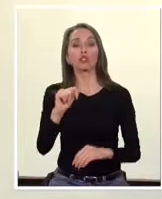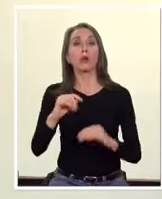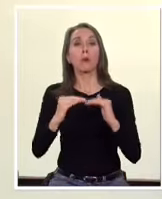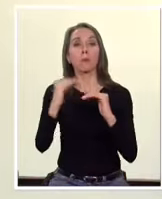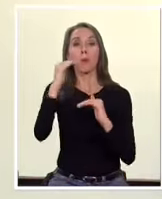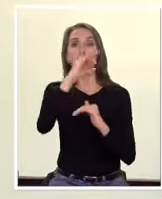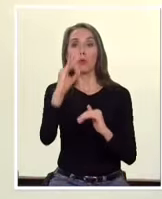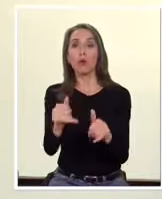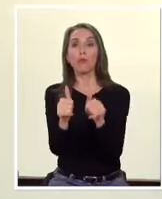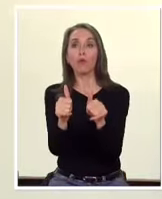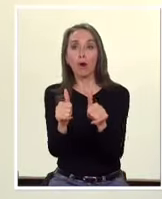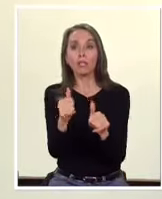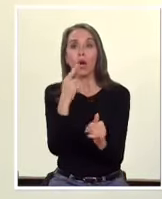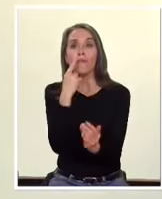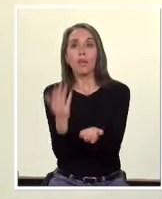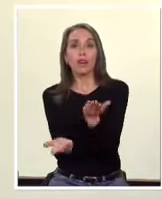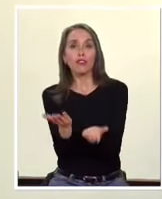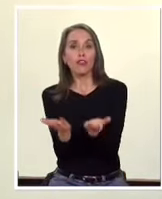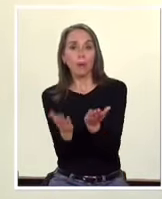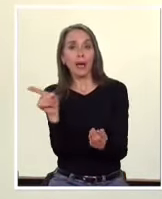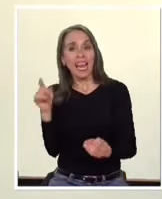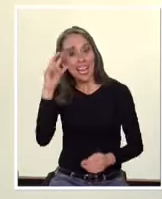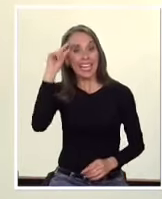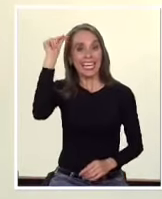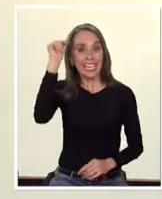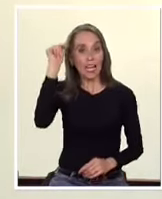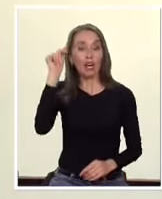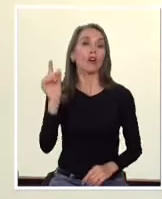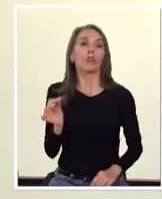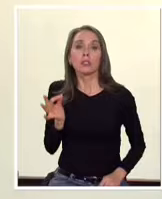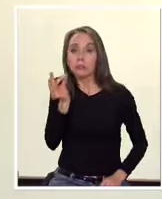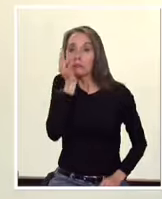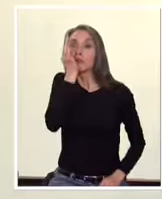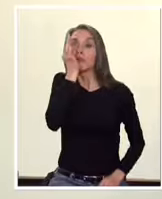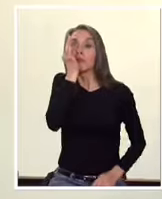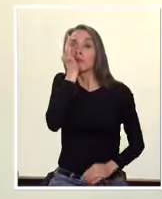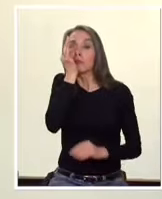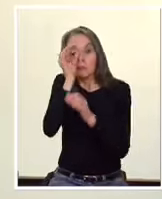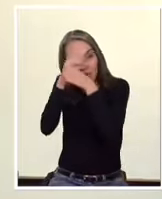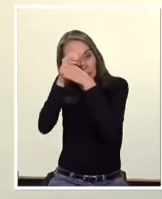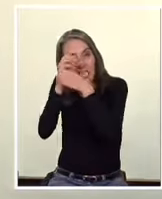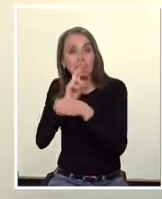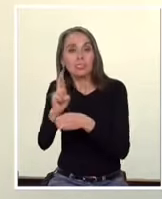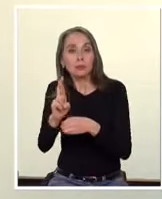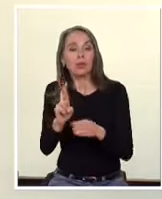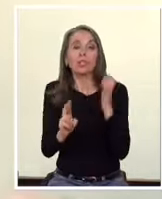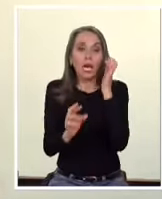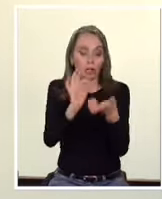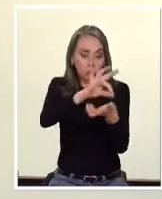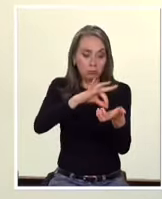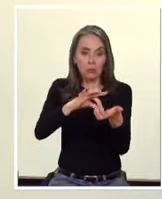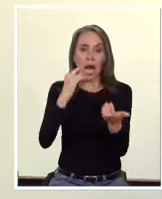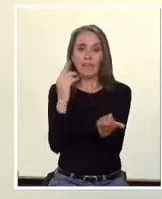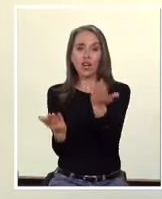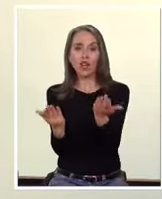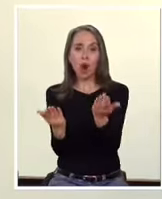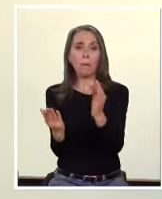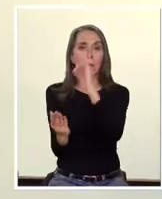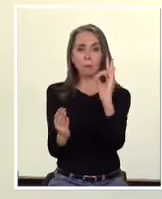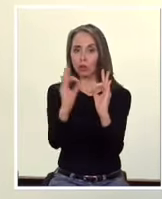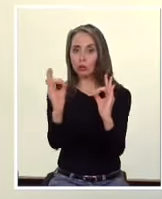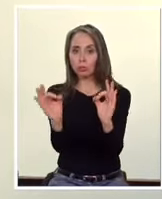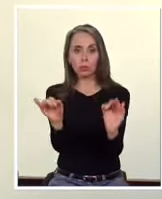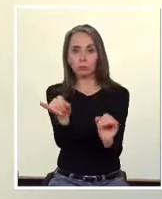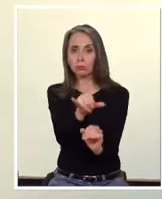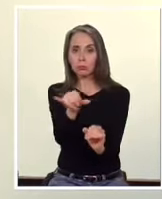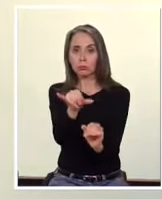nosotros hacíamos era comparar los resultados de los test nasofaríngeos con los test de celulares. Y cuando comparamos los resultados de los dos, nos dimos cuenta